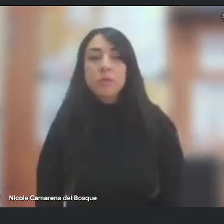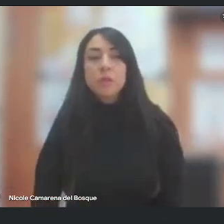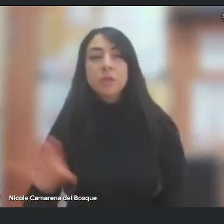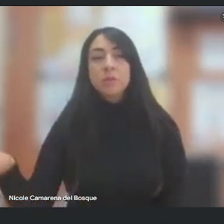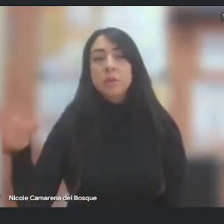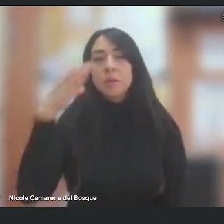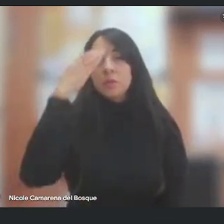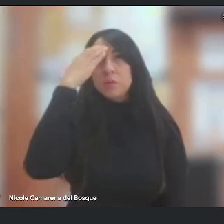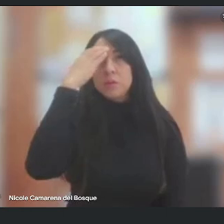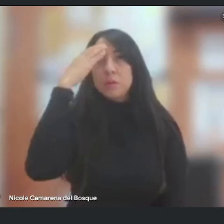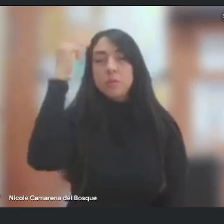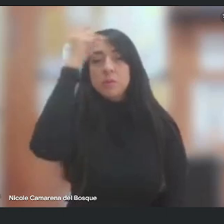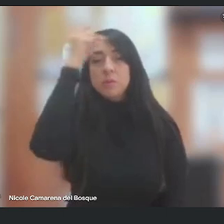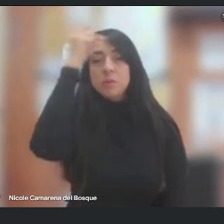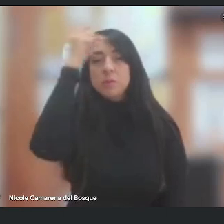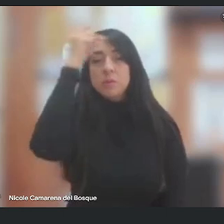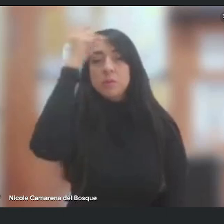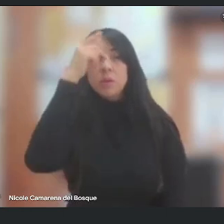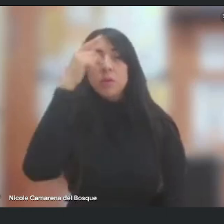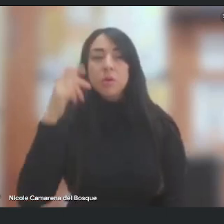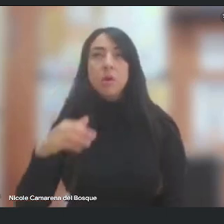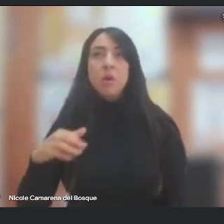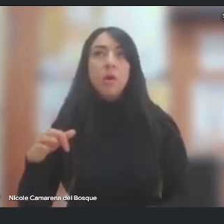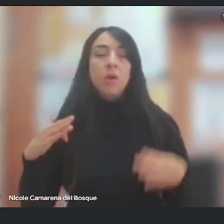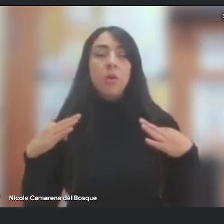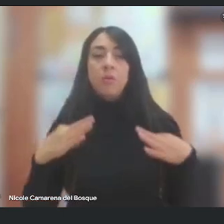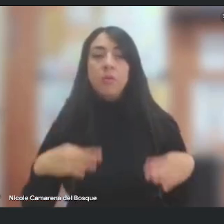Entonces, son aspectos